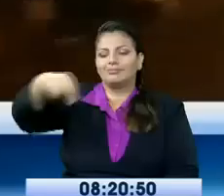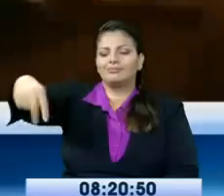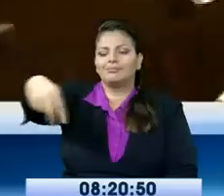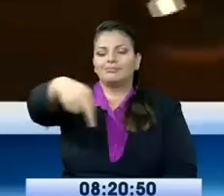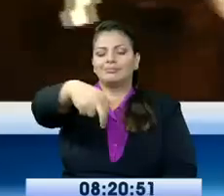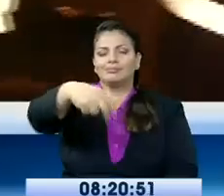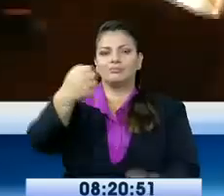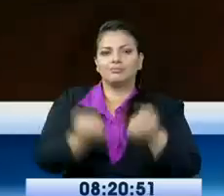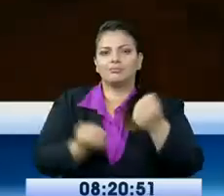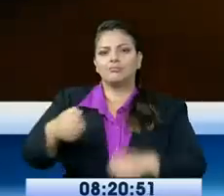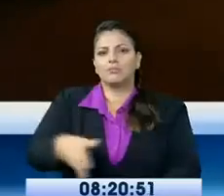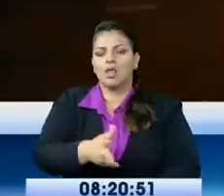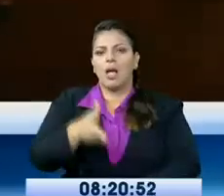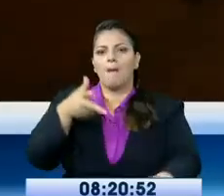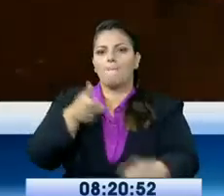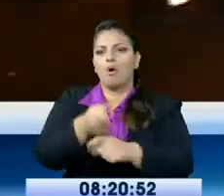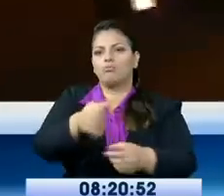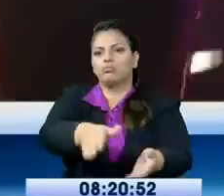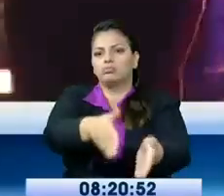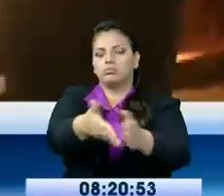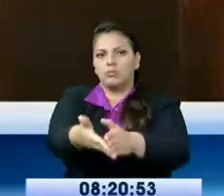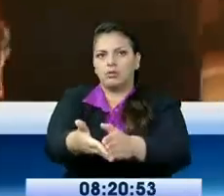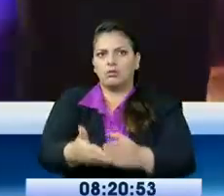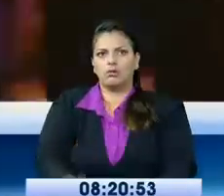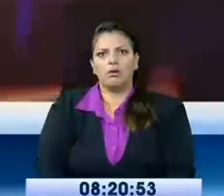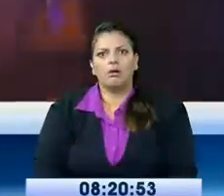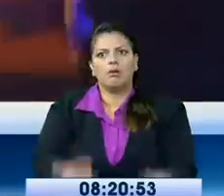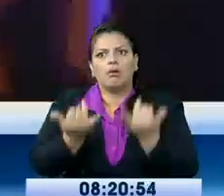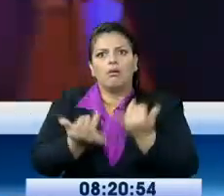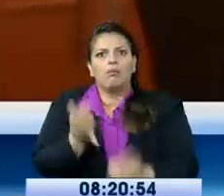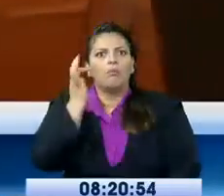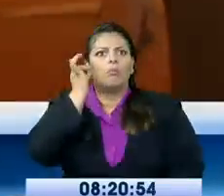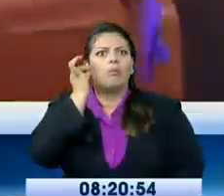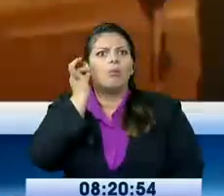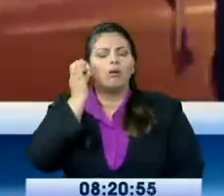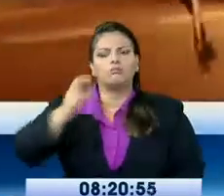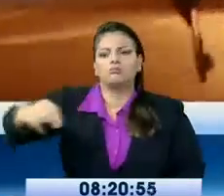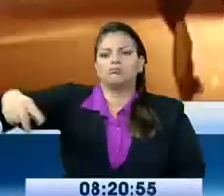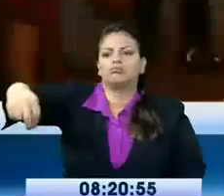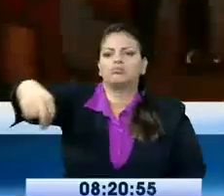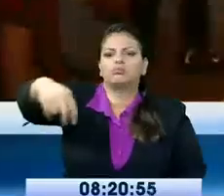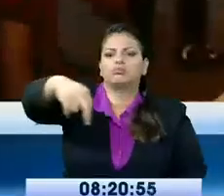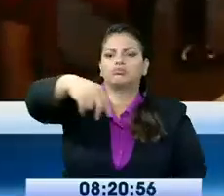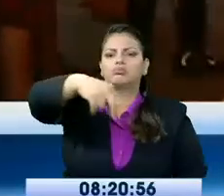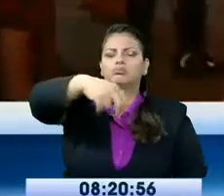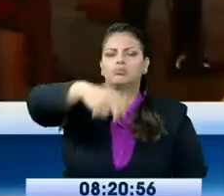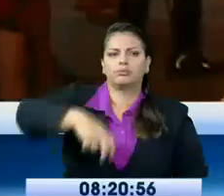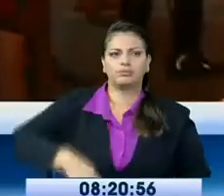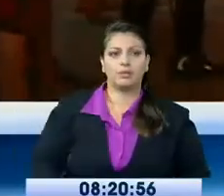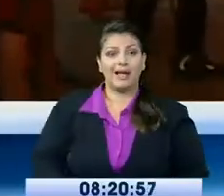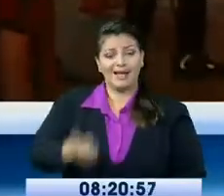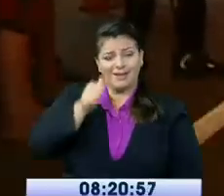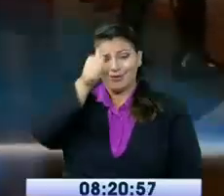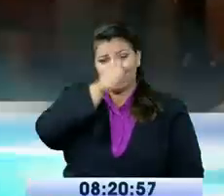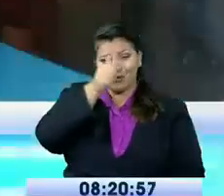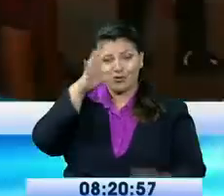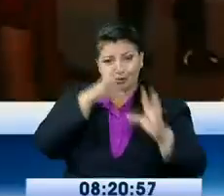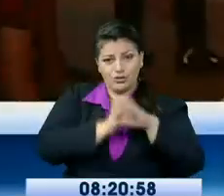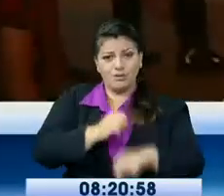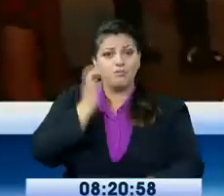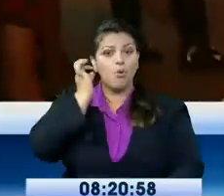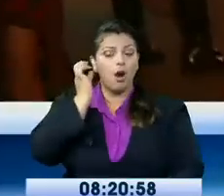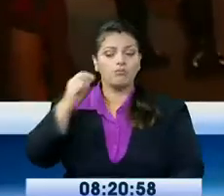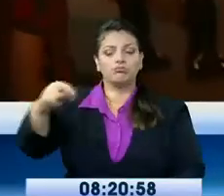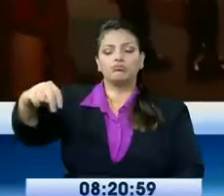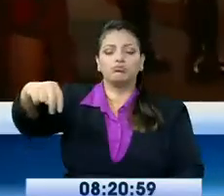Vergeles, en el norte de Guayaquil. El último siniestro se registró la noche del domingo. De